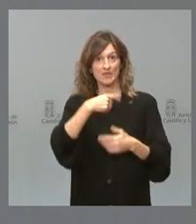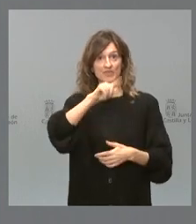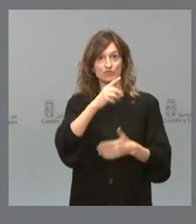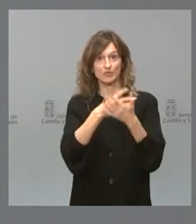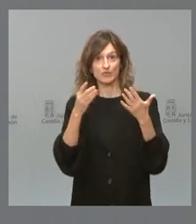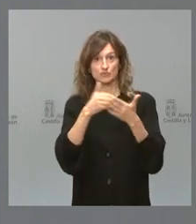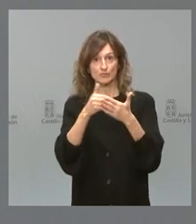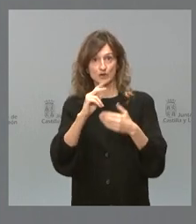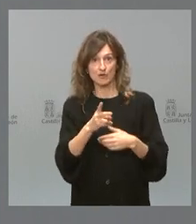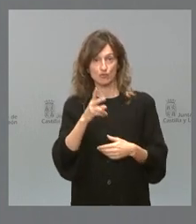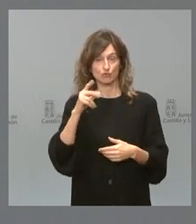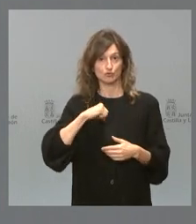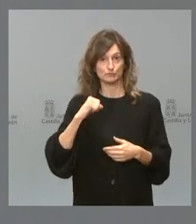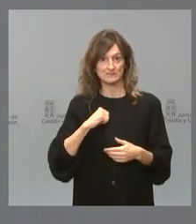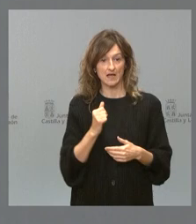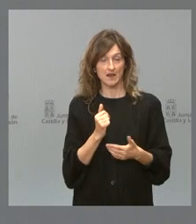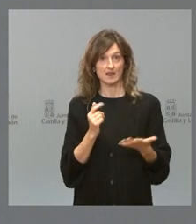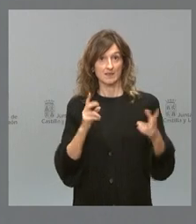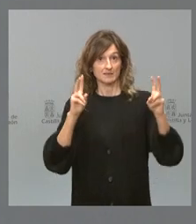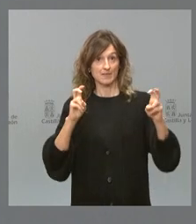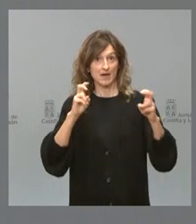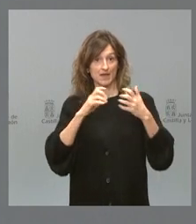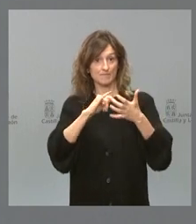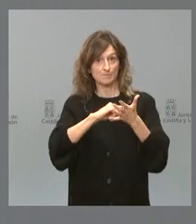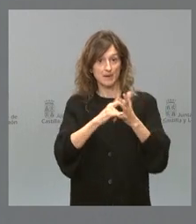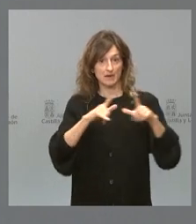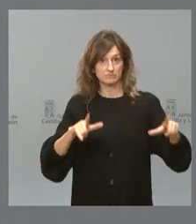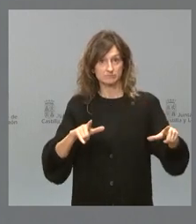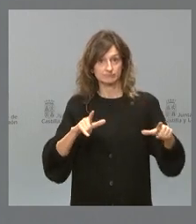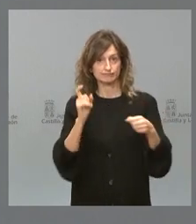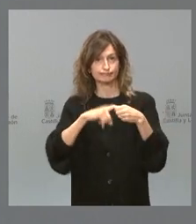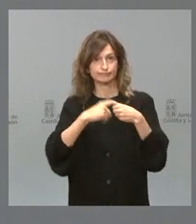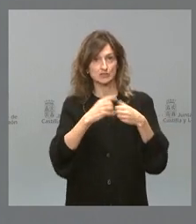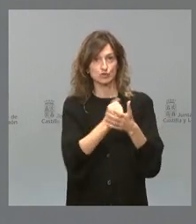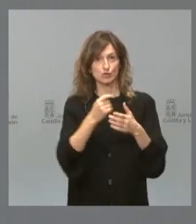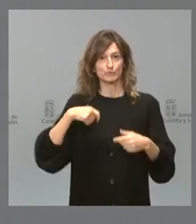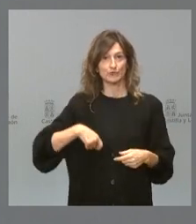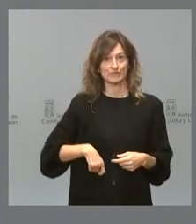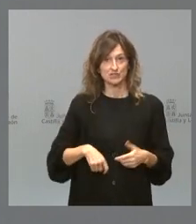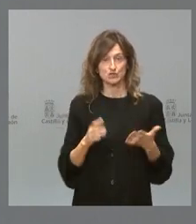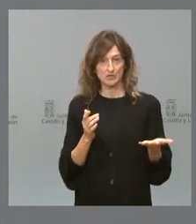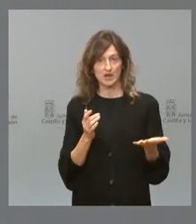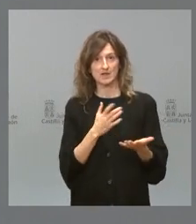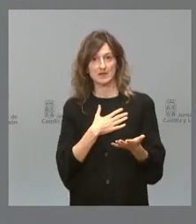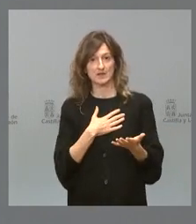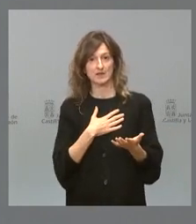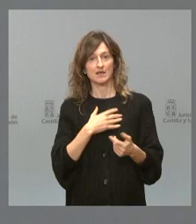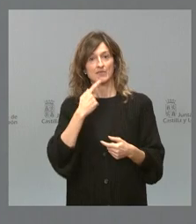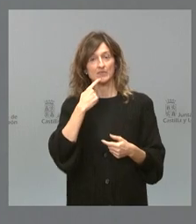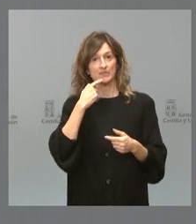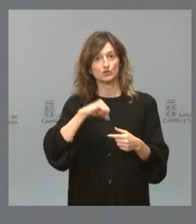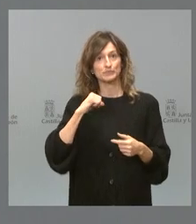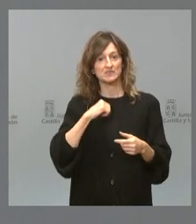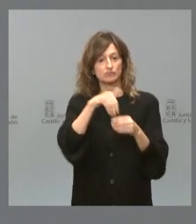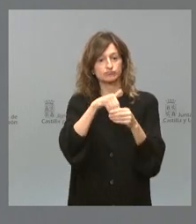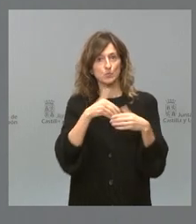millones de euros para un hospital llega un plan funcional por eso es normal que se ha dado participación muy activa a todos los profesionales que han definido claramente Cuál es el contenido de este